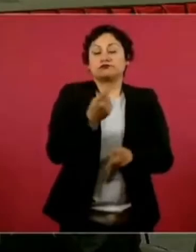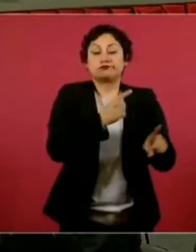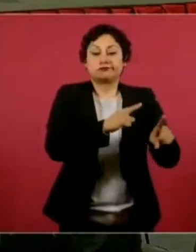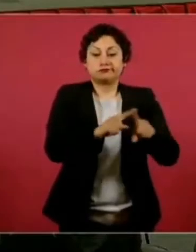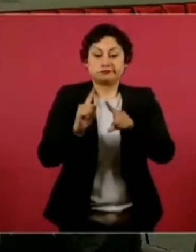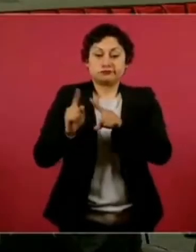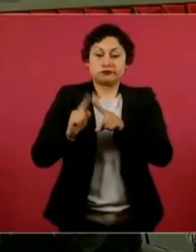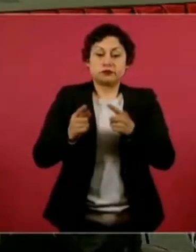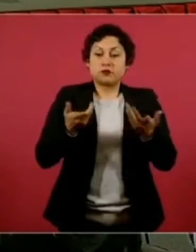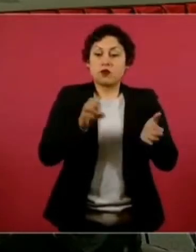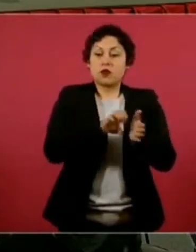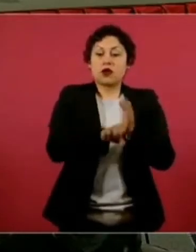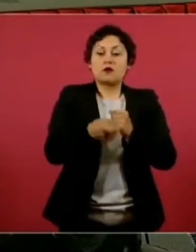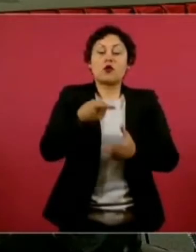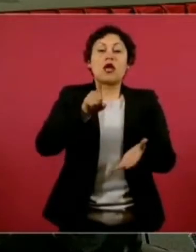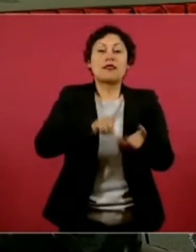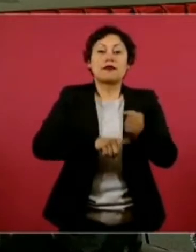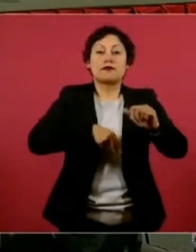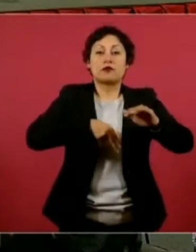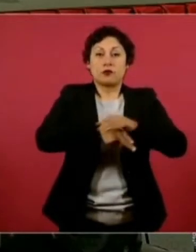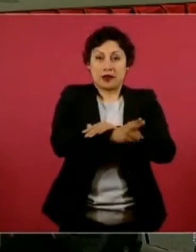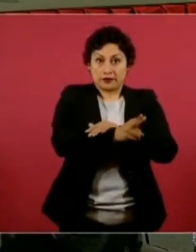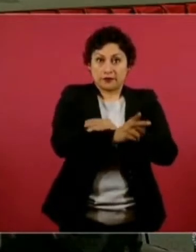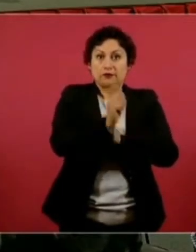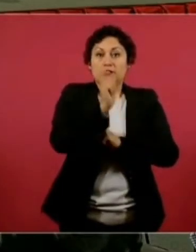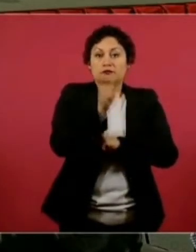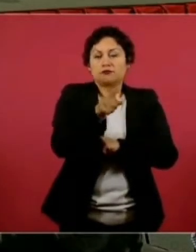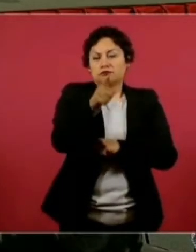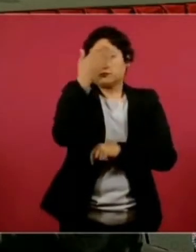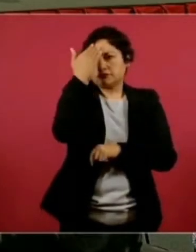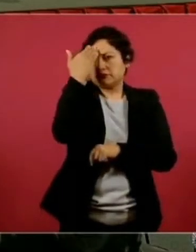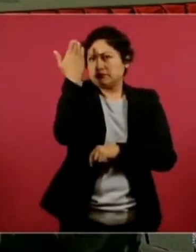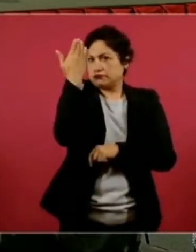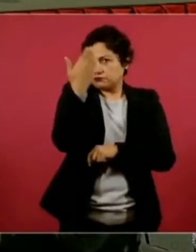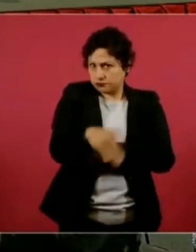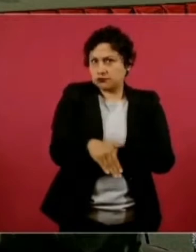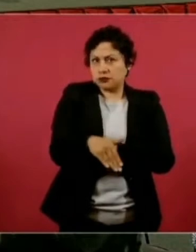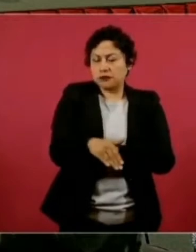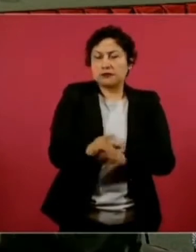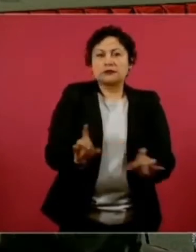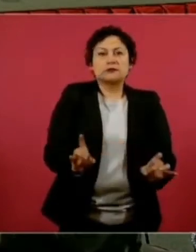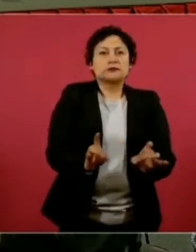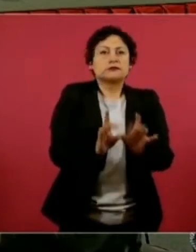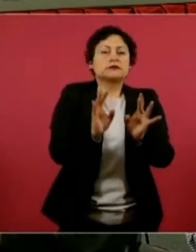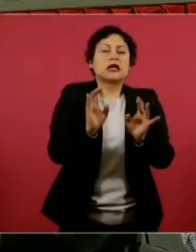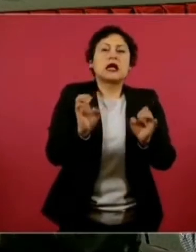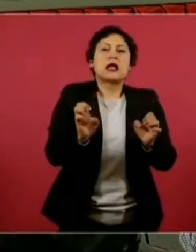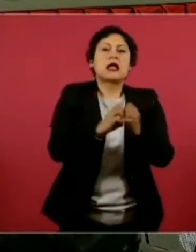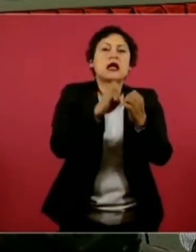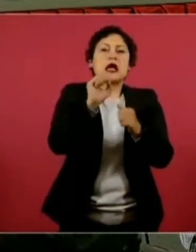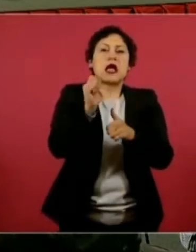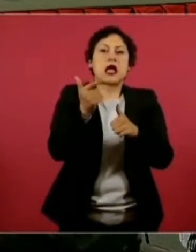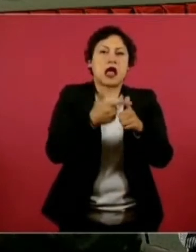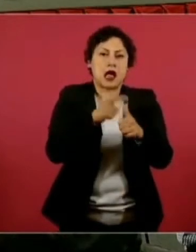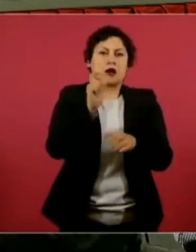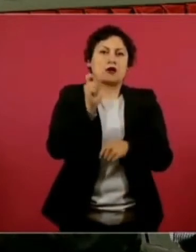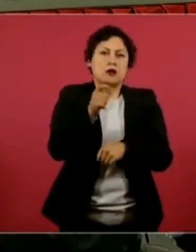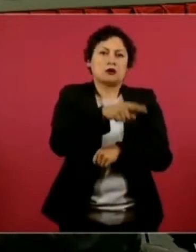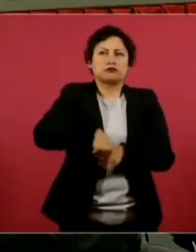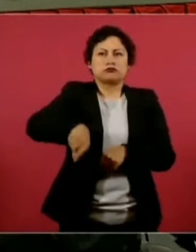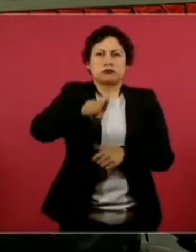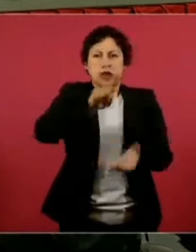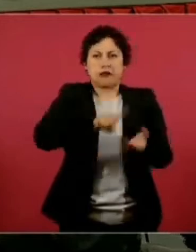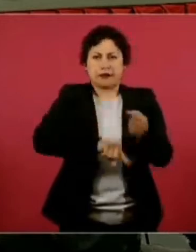eléctrica del metro, que ante cualquier tipo de contingencia se tiene la capacidad a tarifas más asequibles también dentro de